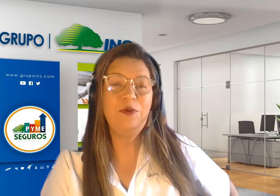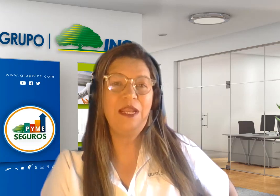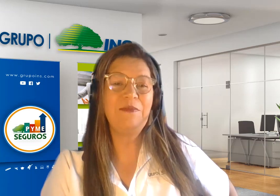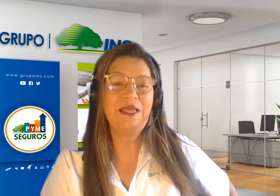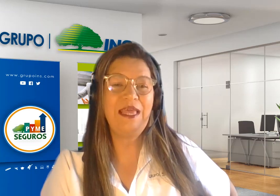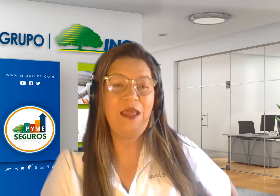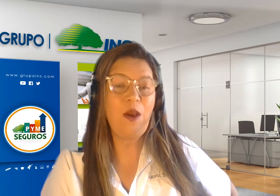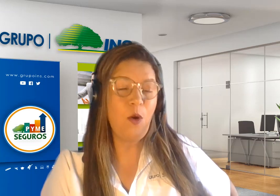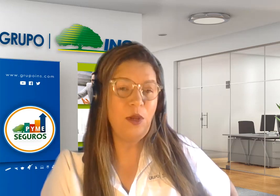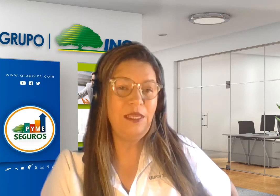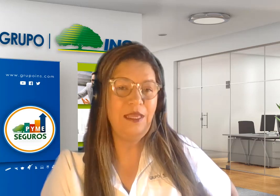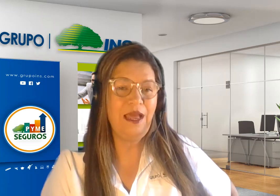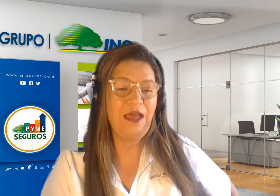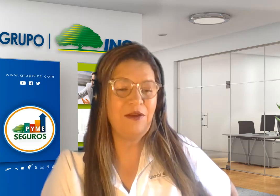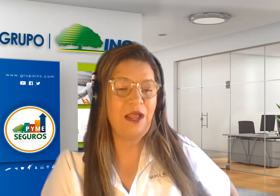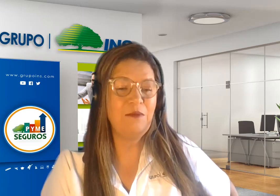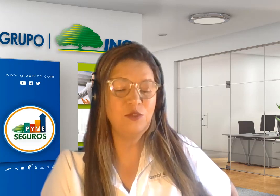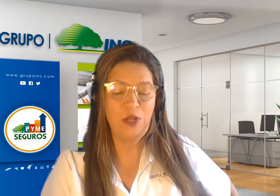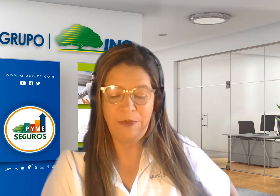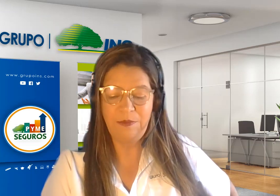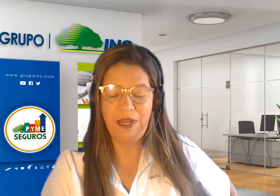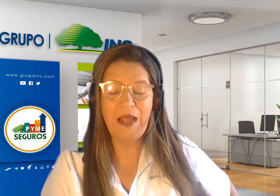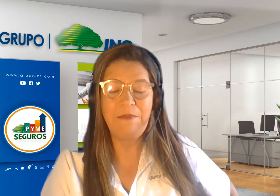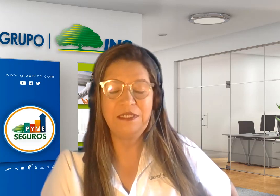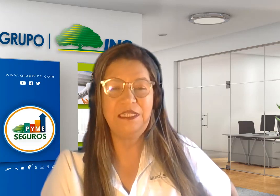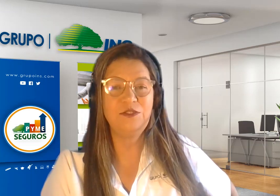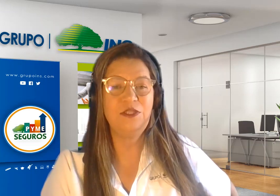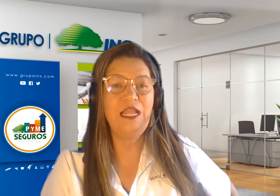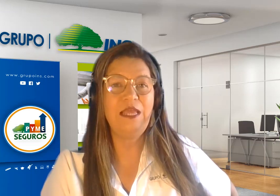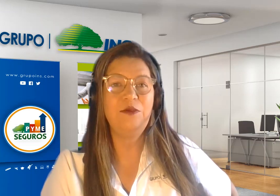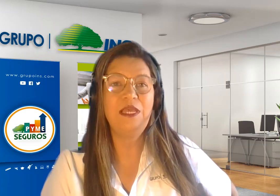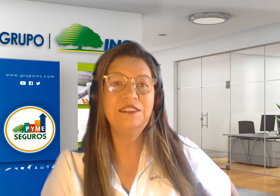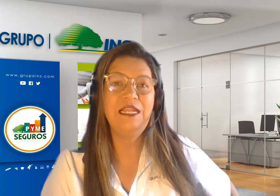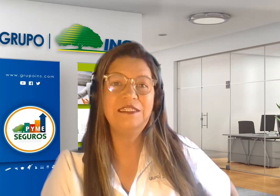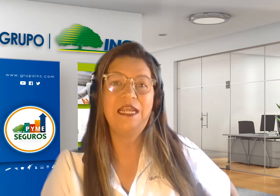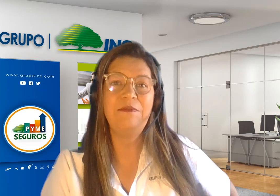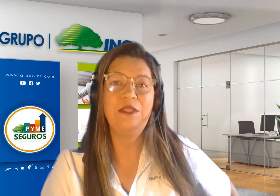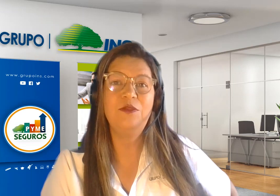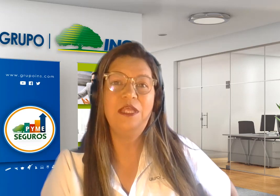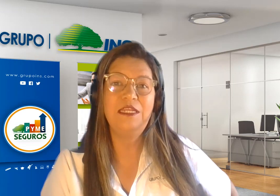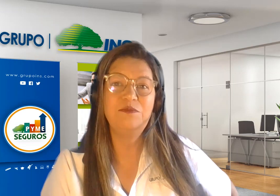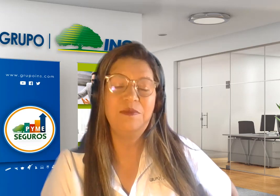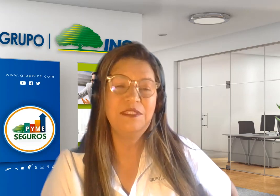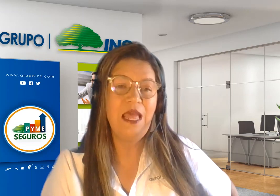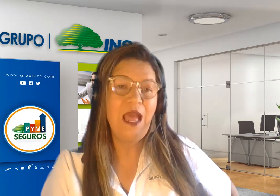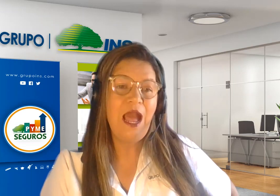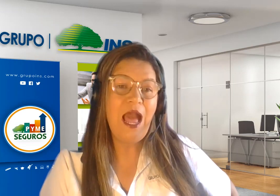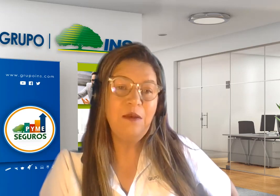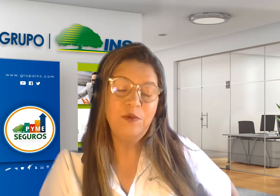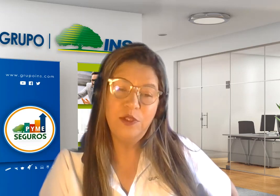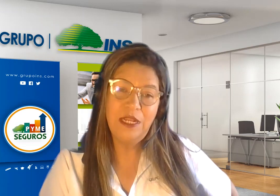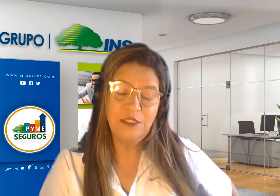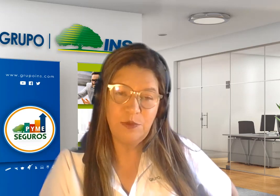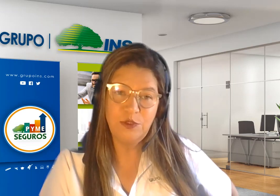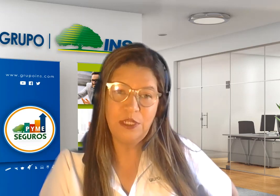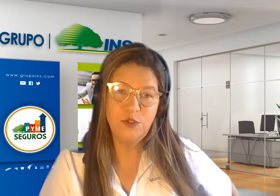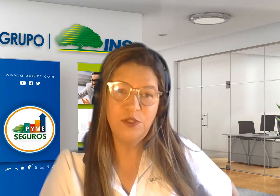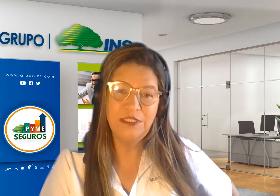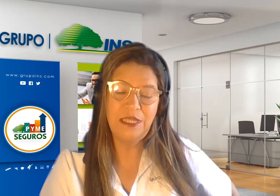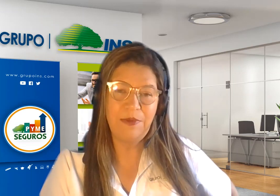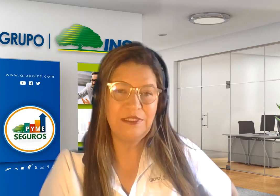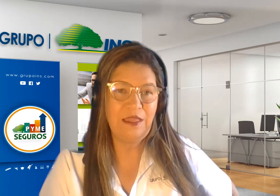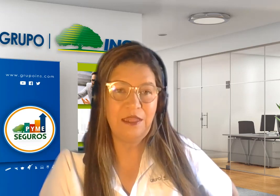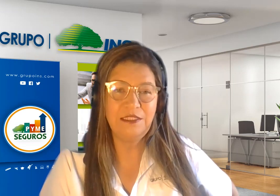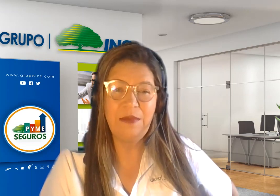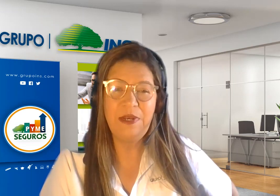Este programa que hoy arrancamos con la primera capacitación del año que es el acercamiento de las pymes al mundo de las